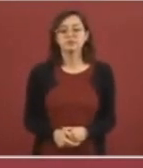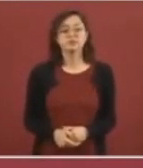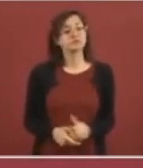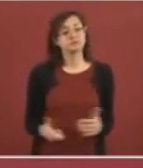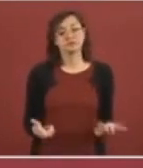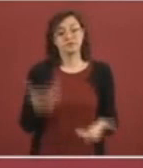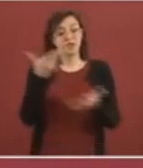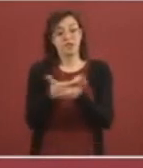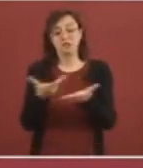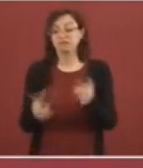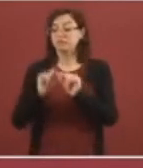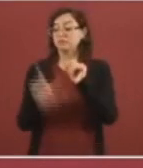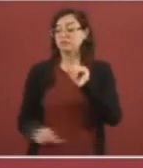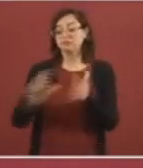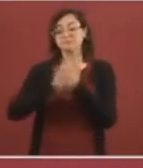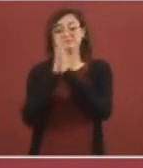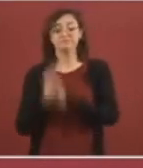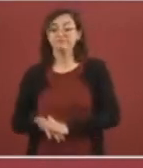saquemos adelante la transformación,